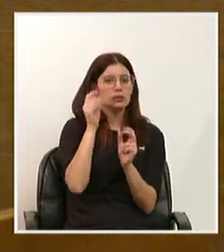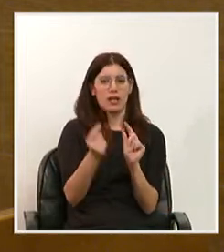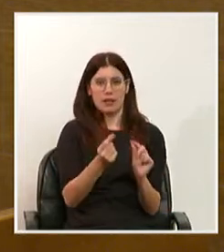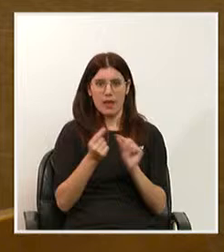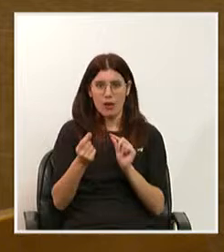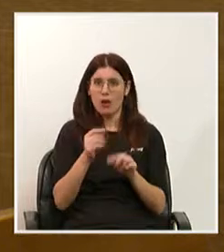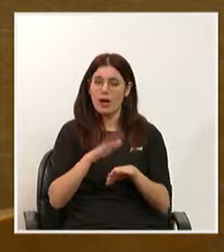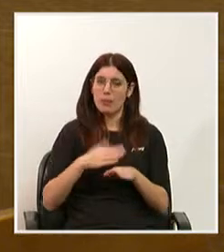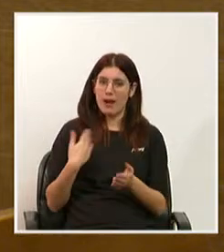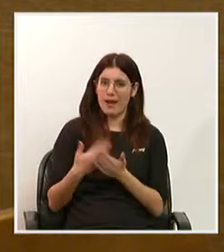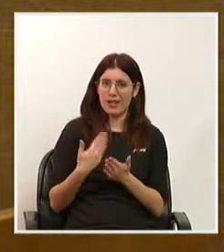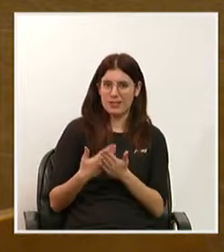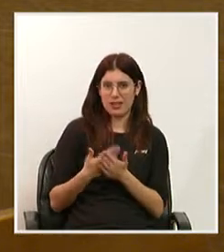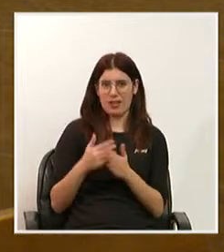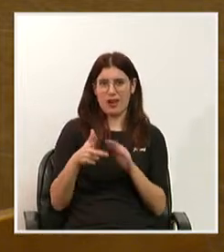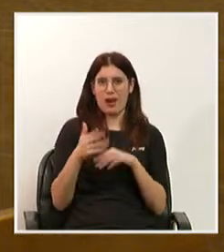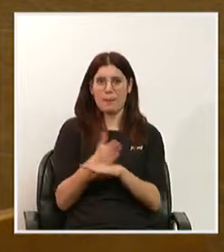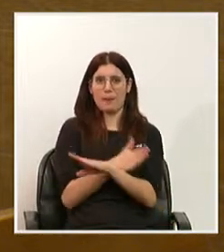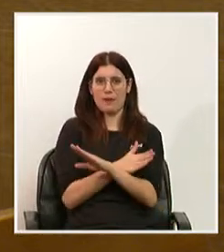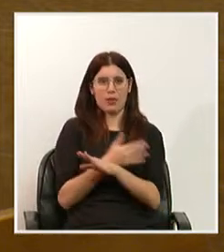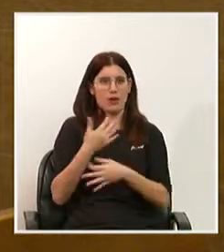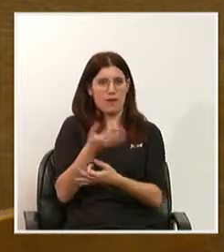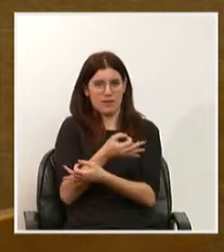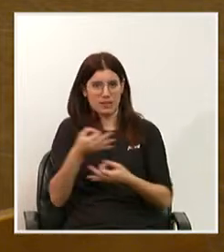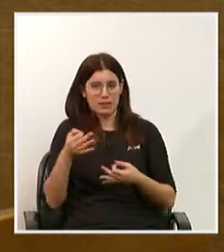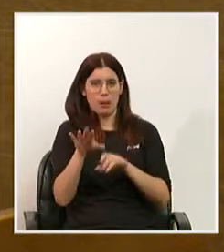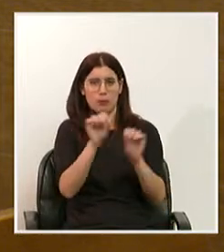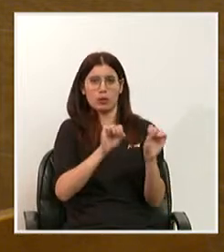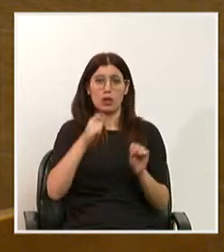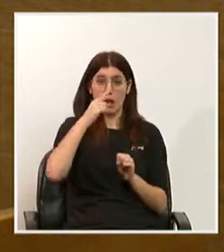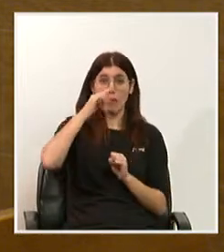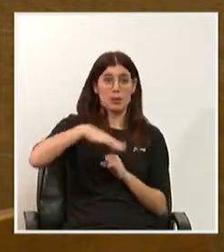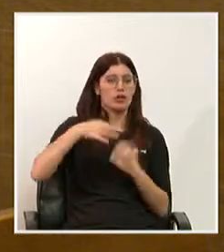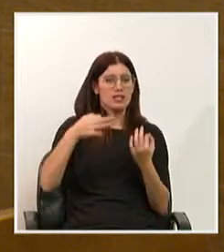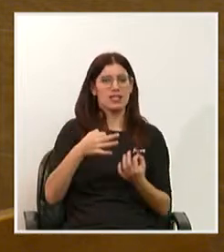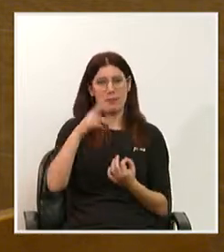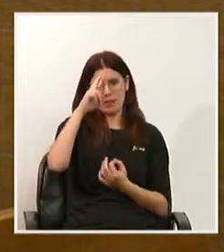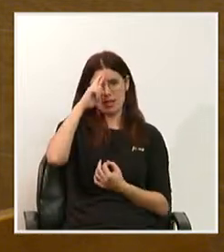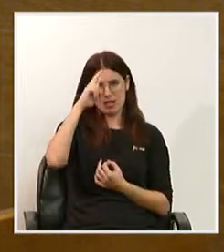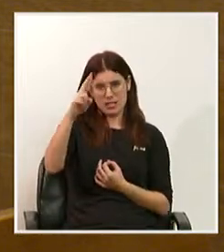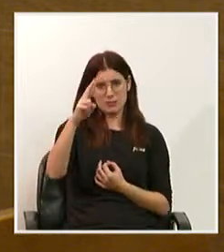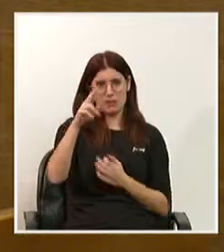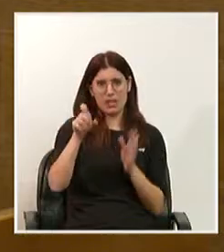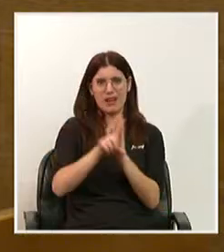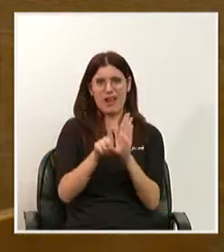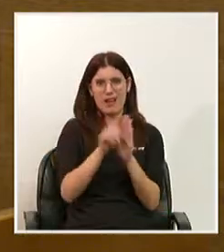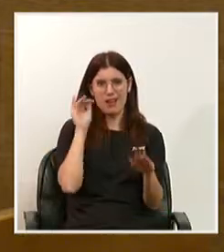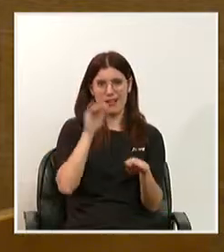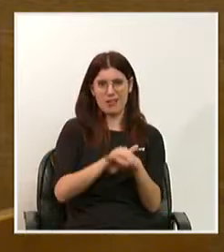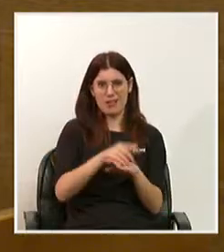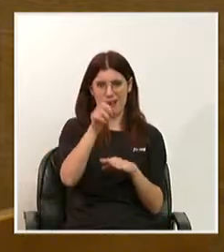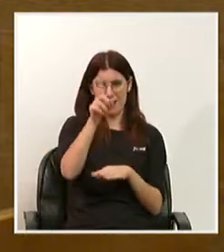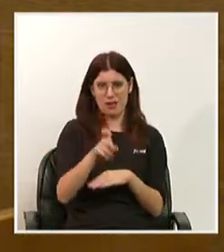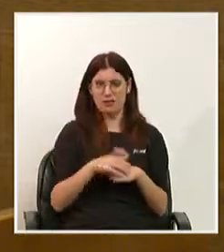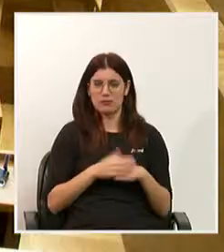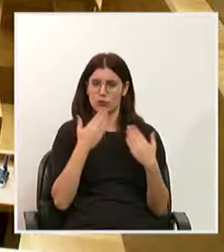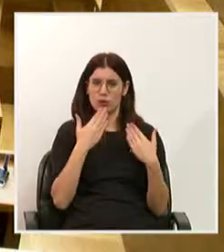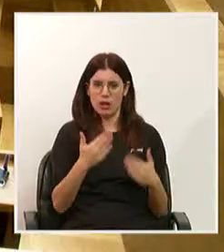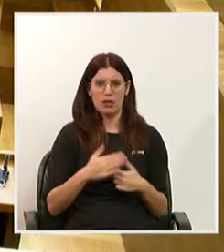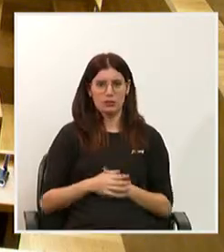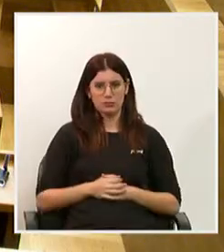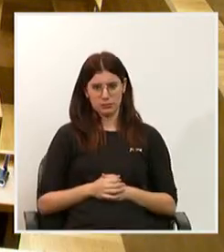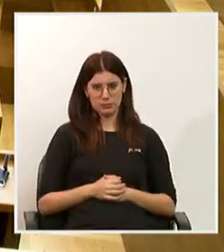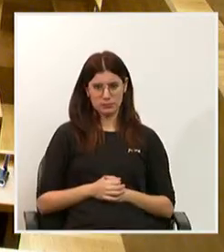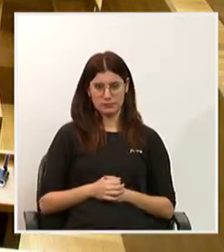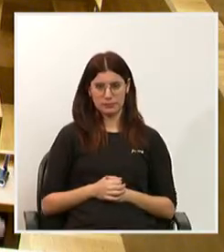garantizar la prevención efectiva y protección al menor respetando siempre la legalidad existente Muchas gracias muchas